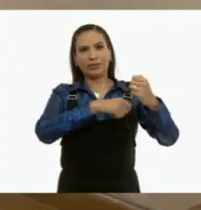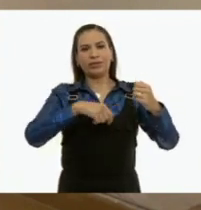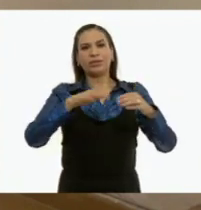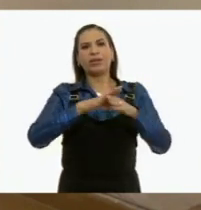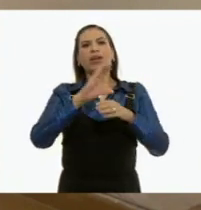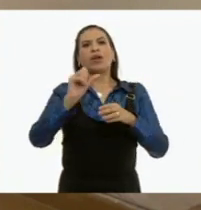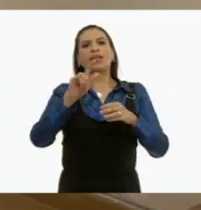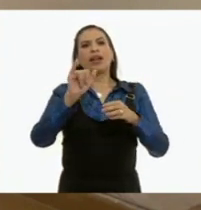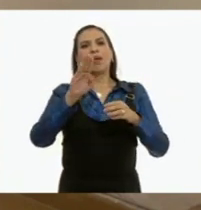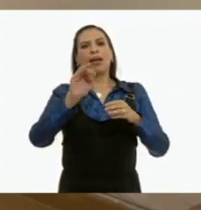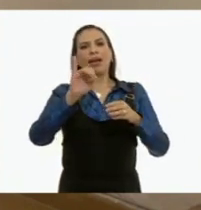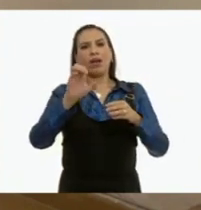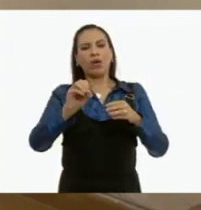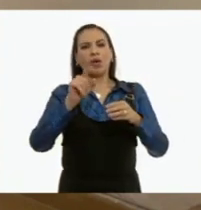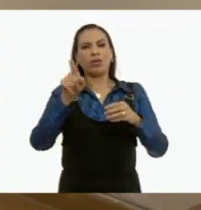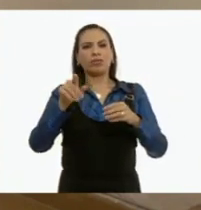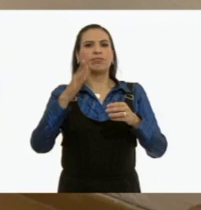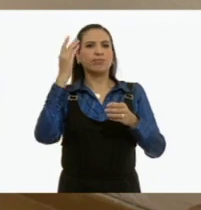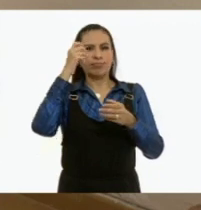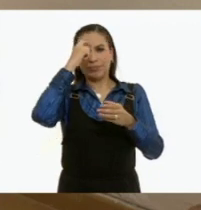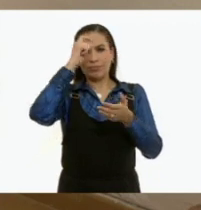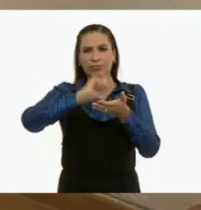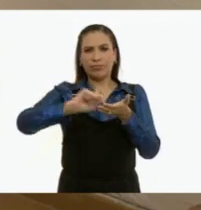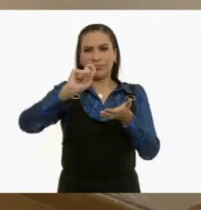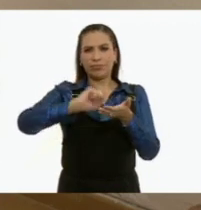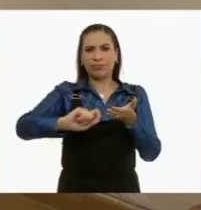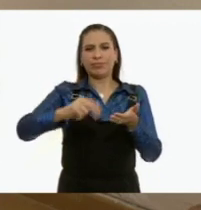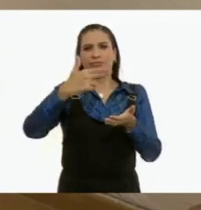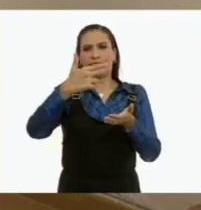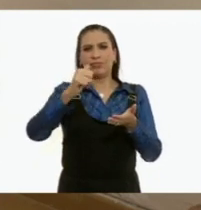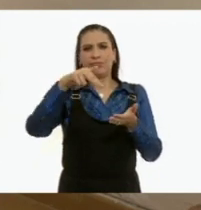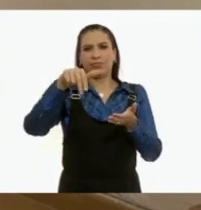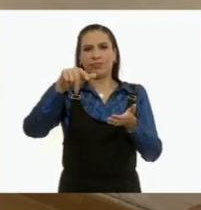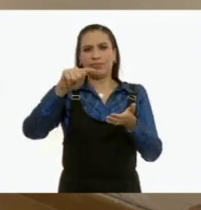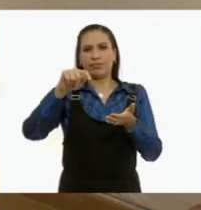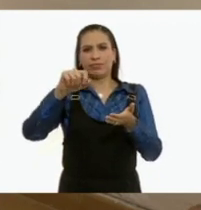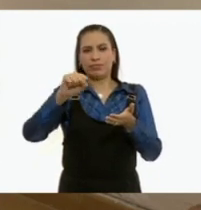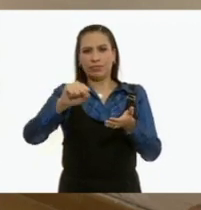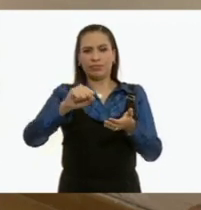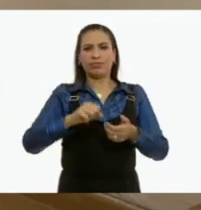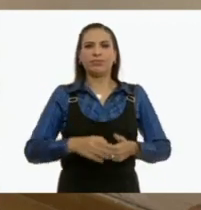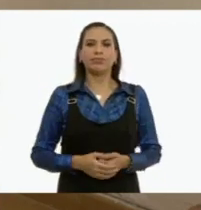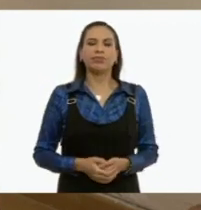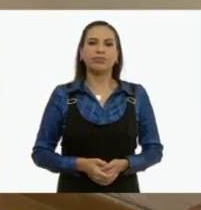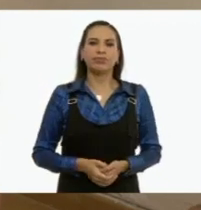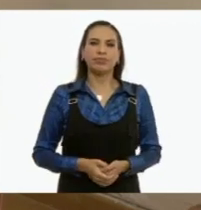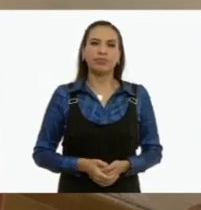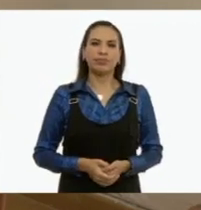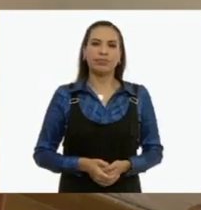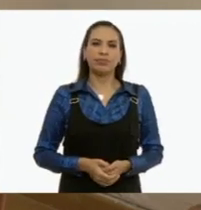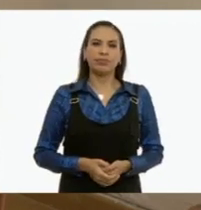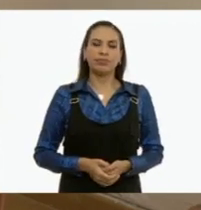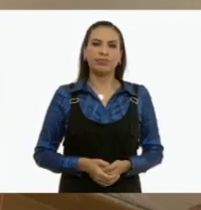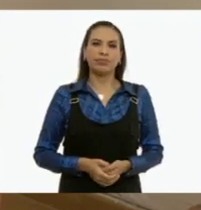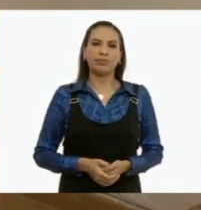solo del compositor Hans Prima, Gavotta 1 y 2.